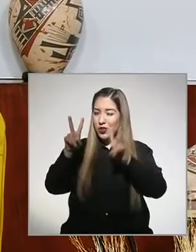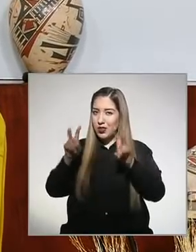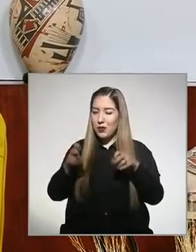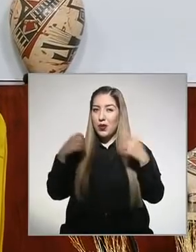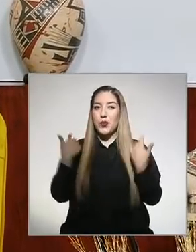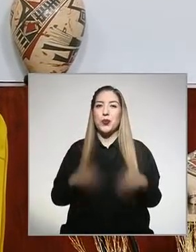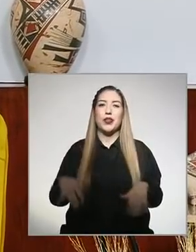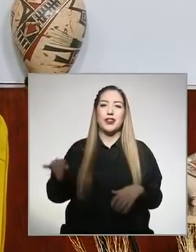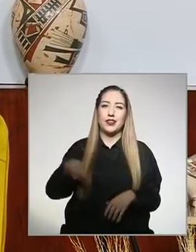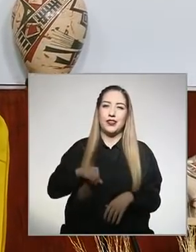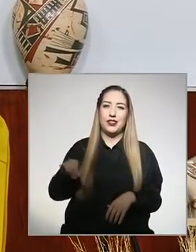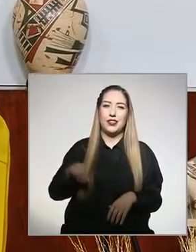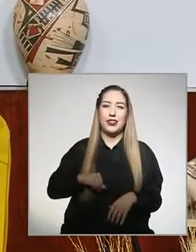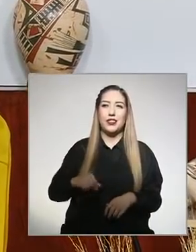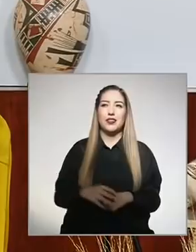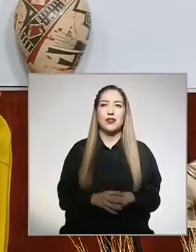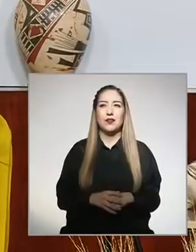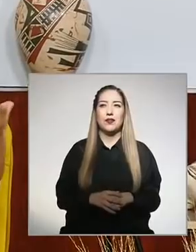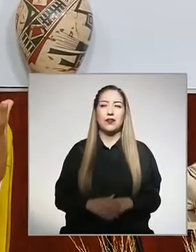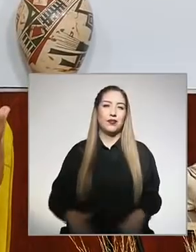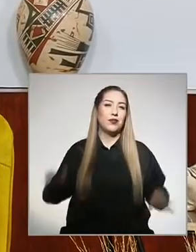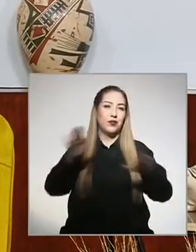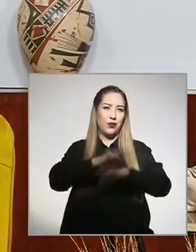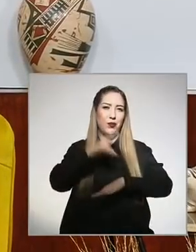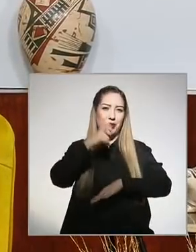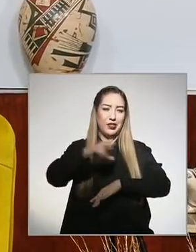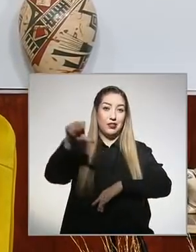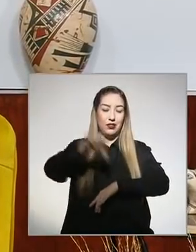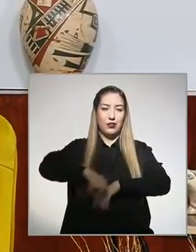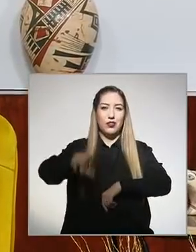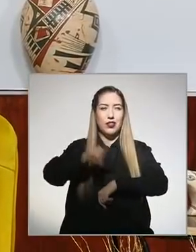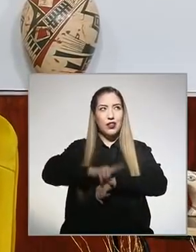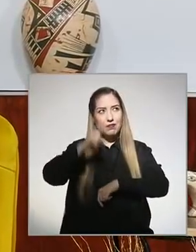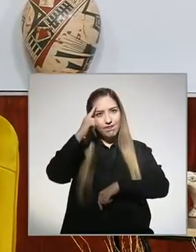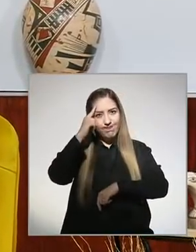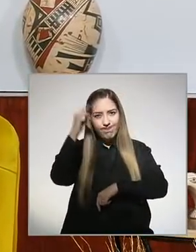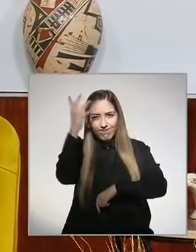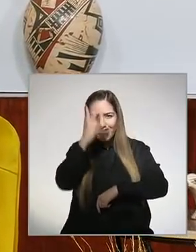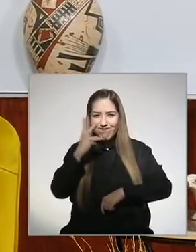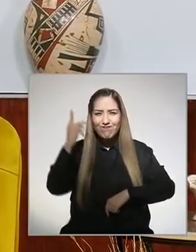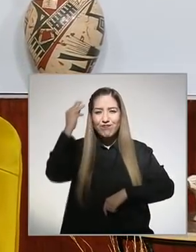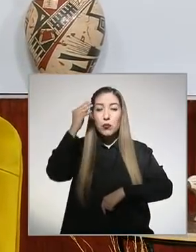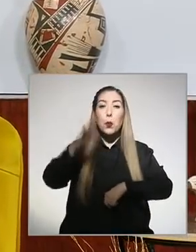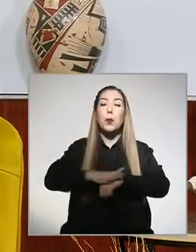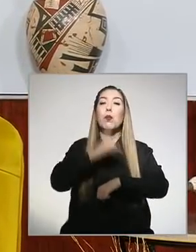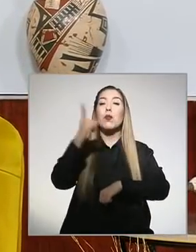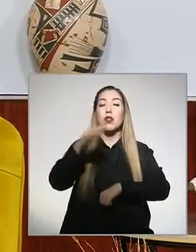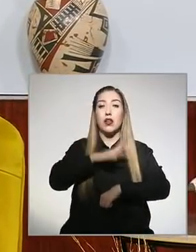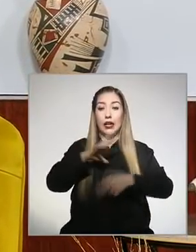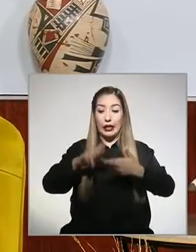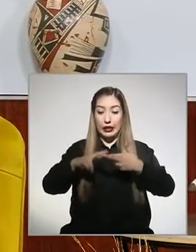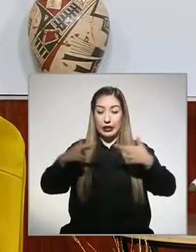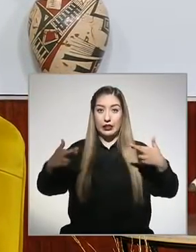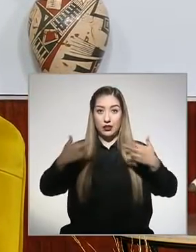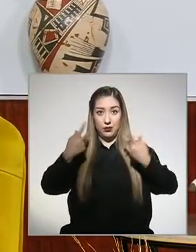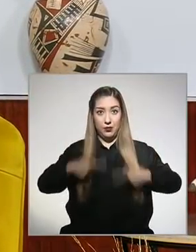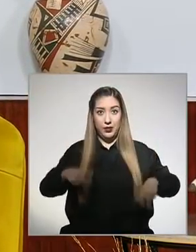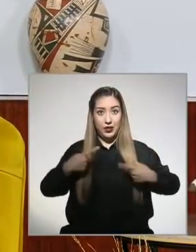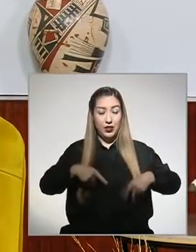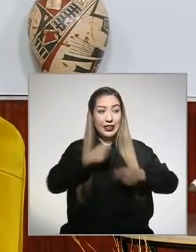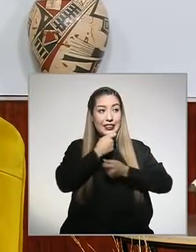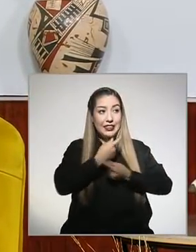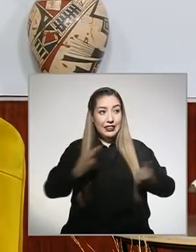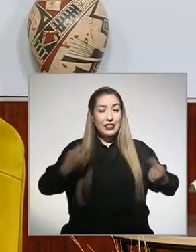a todas las familias y sobre el que vamos a reflexionar porque, sin duda alguna, la relación que tienen estas nuevas generaciones con la tecnología